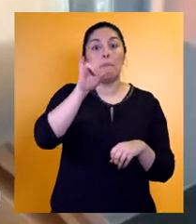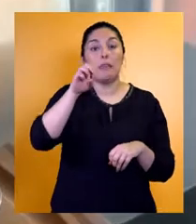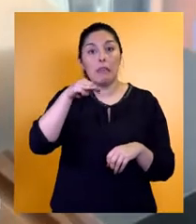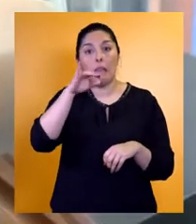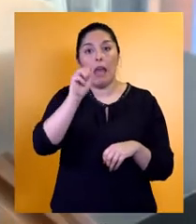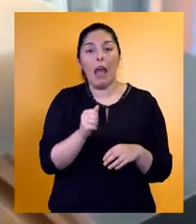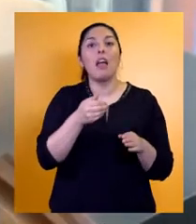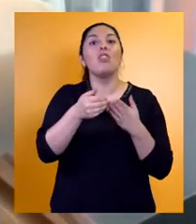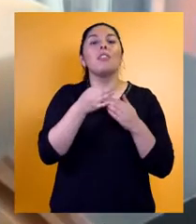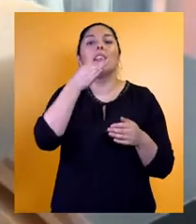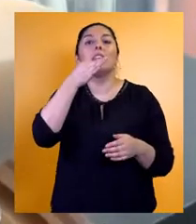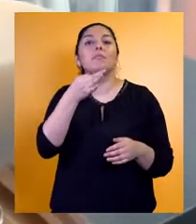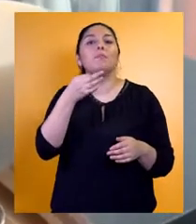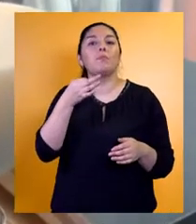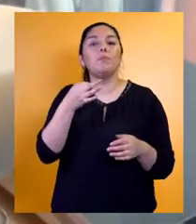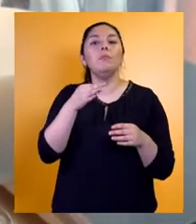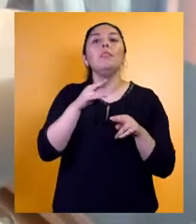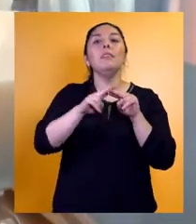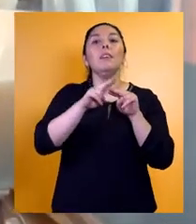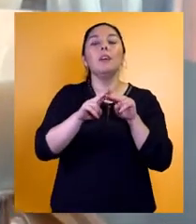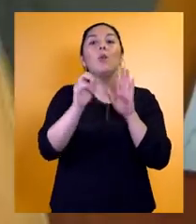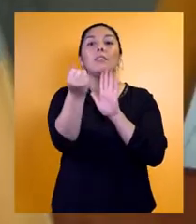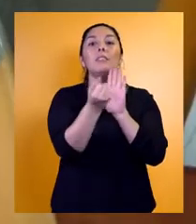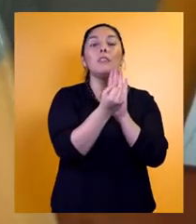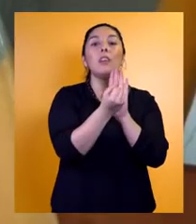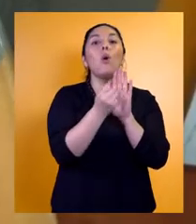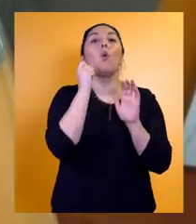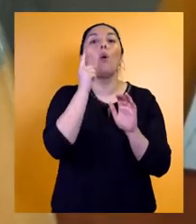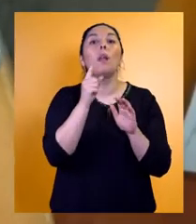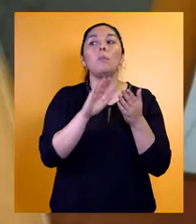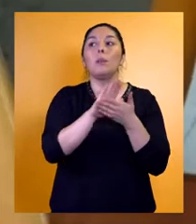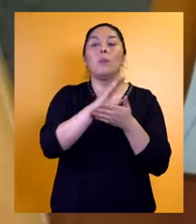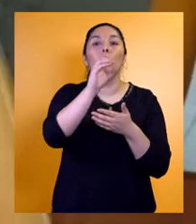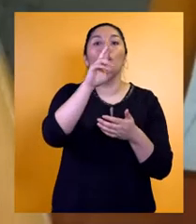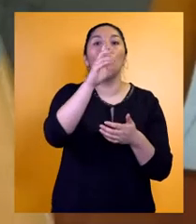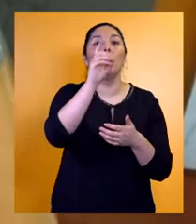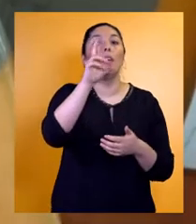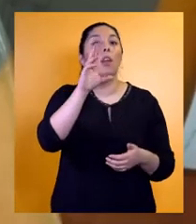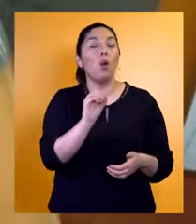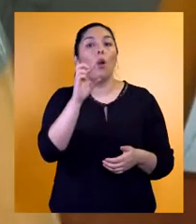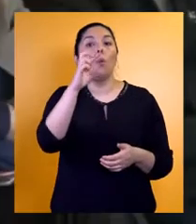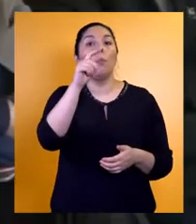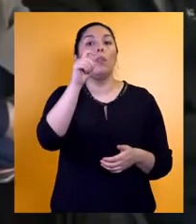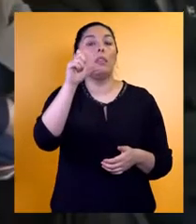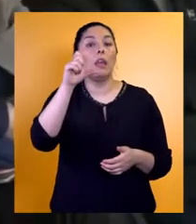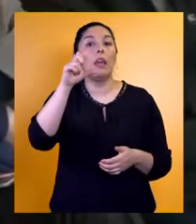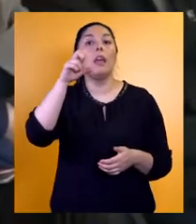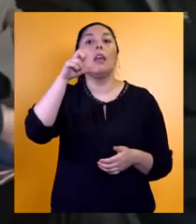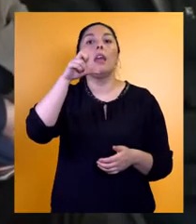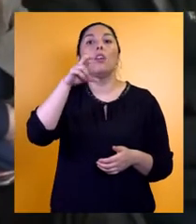Seremía de Agricultura e INIA iniciaron la tramitación de los siguientes sellos de origen: cordero costeño o oveja